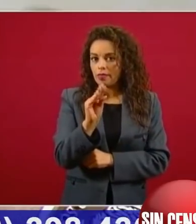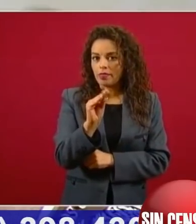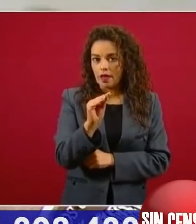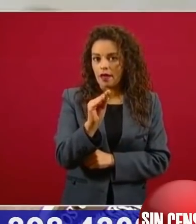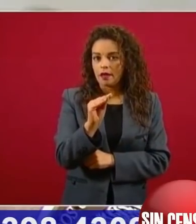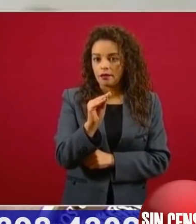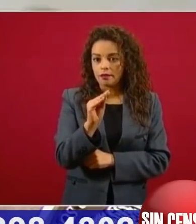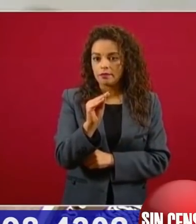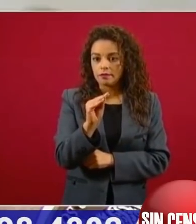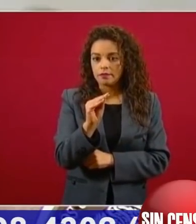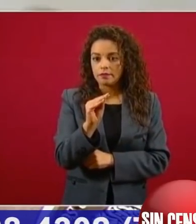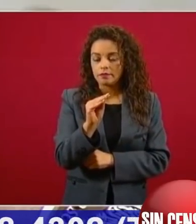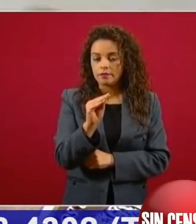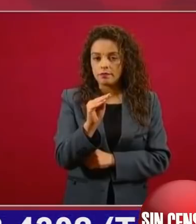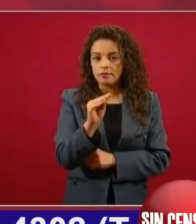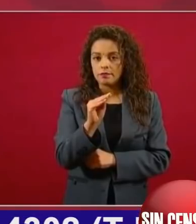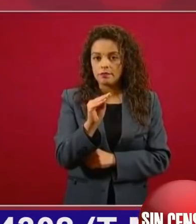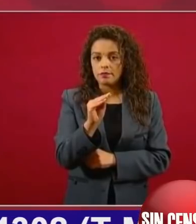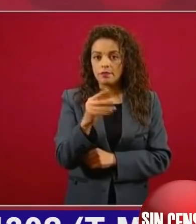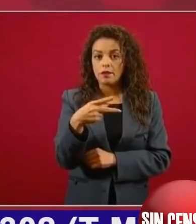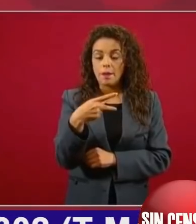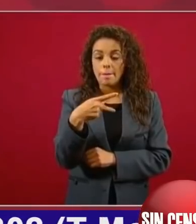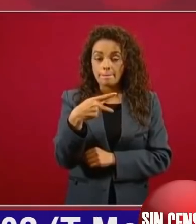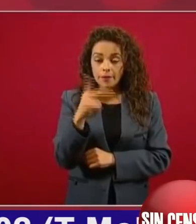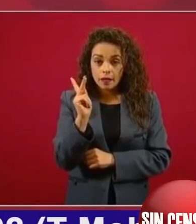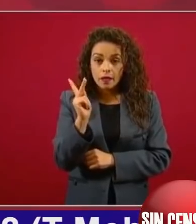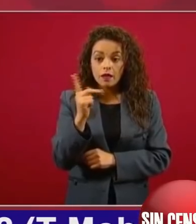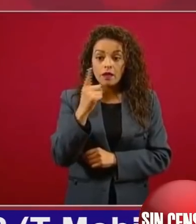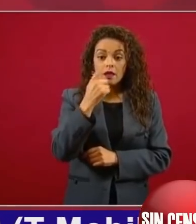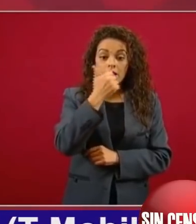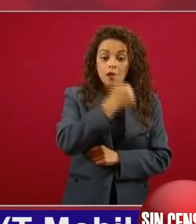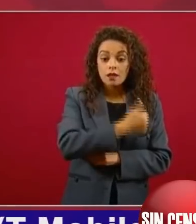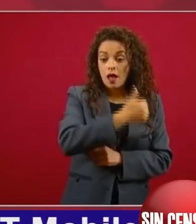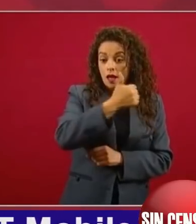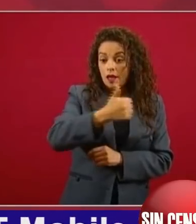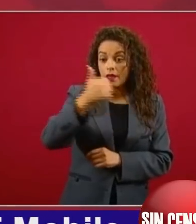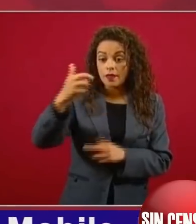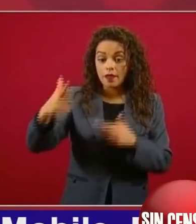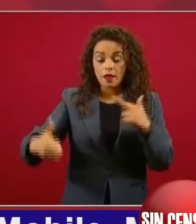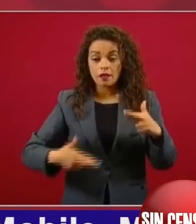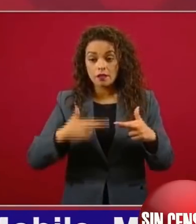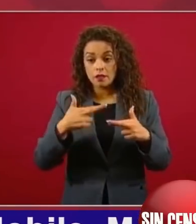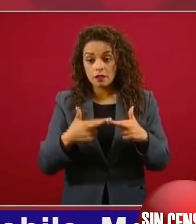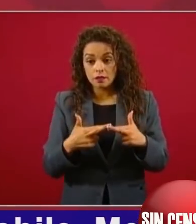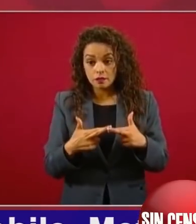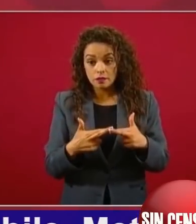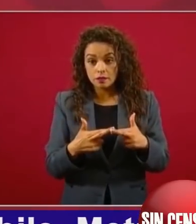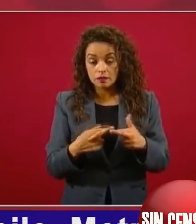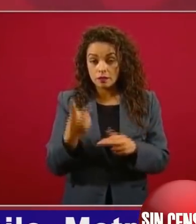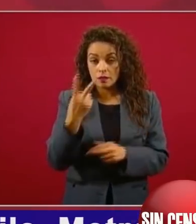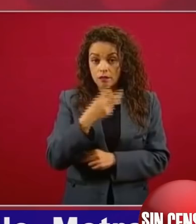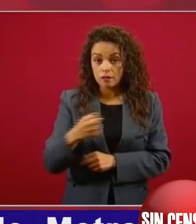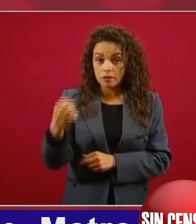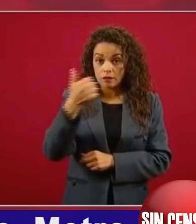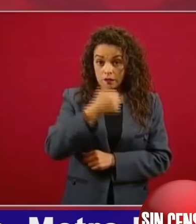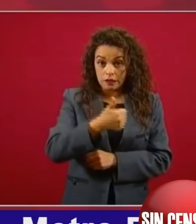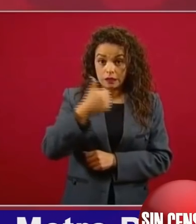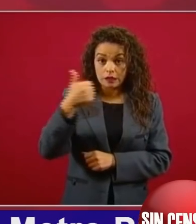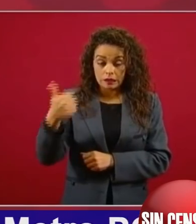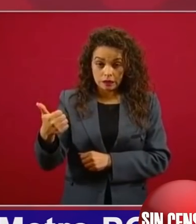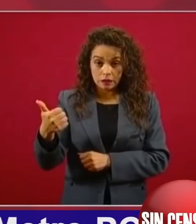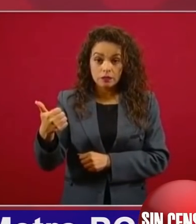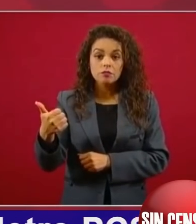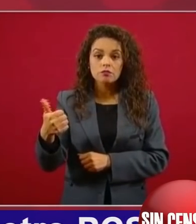Y en cada una de las regiones, de las 266,